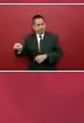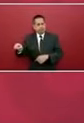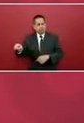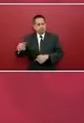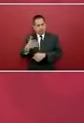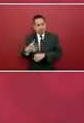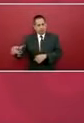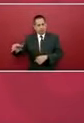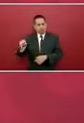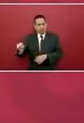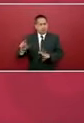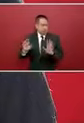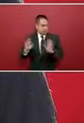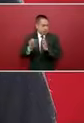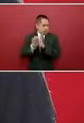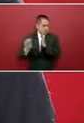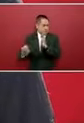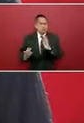del campo,